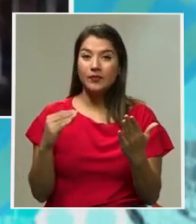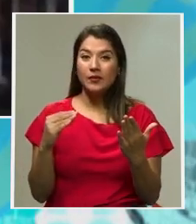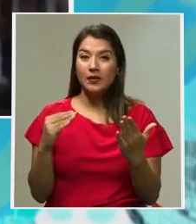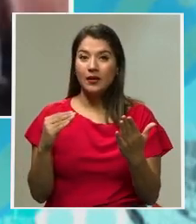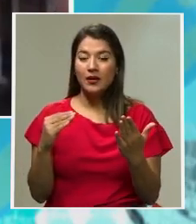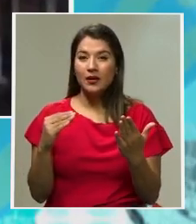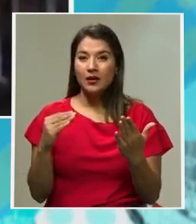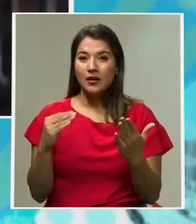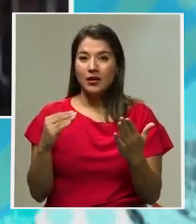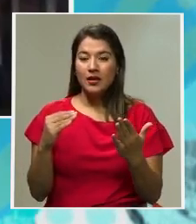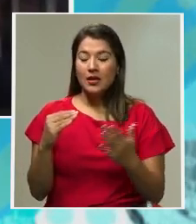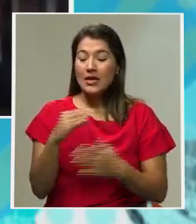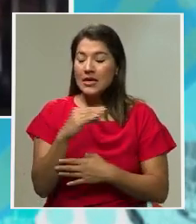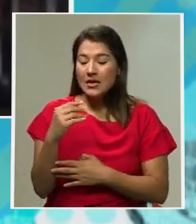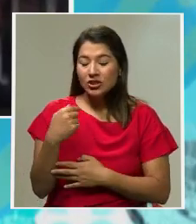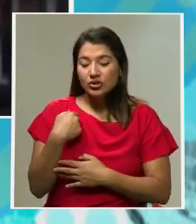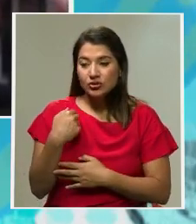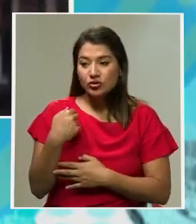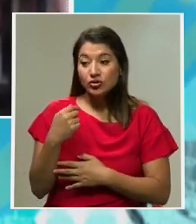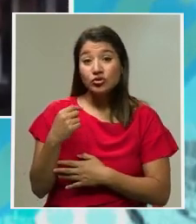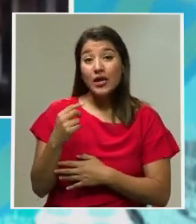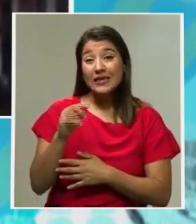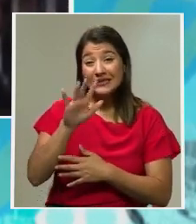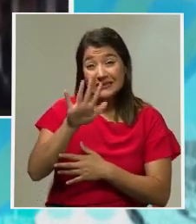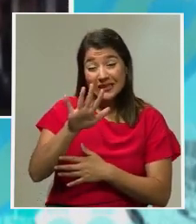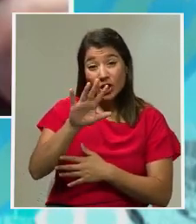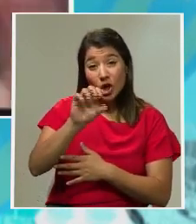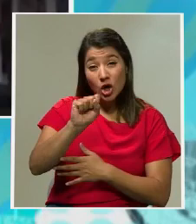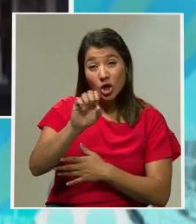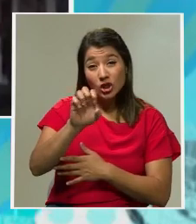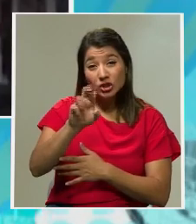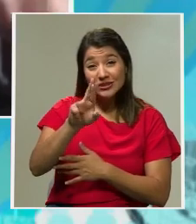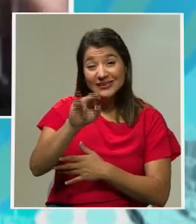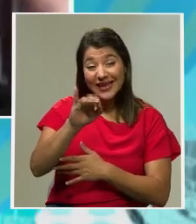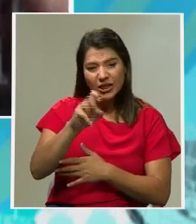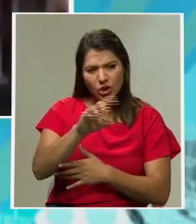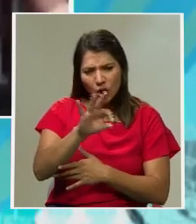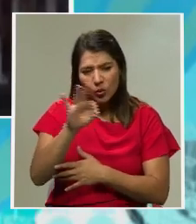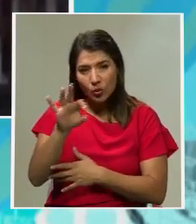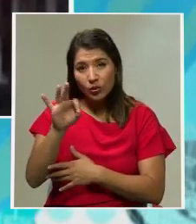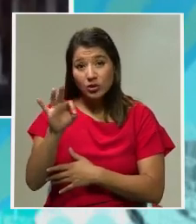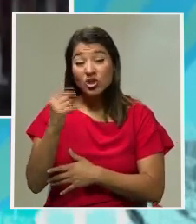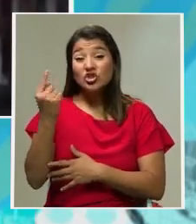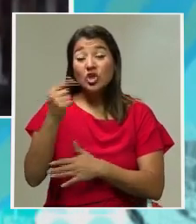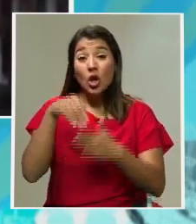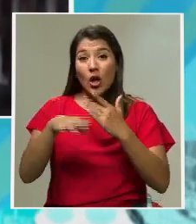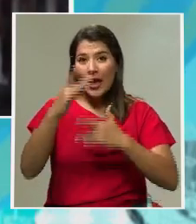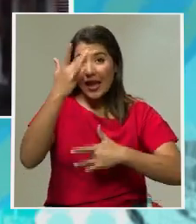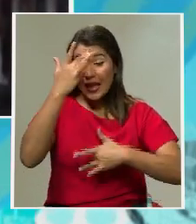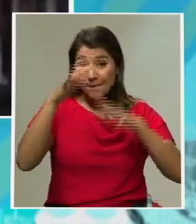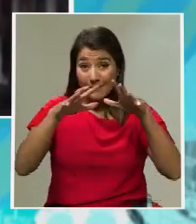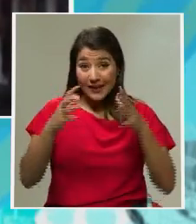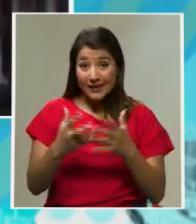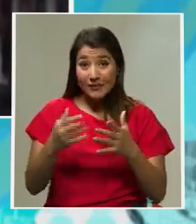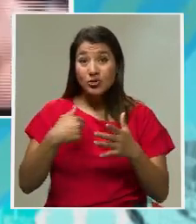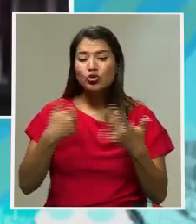estropeé la vida en el buen sentido. A partir de entonces, o sea, solo en la pandemia he visto 60 series. Es